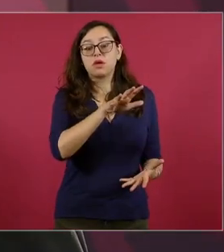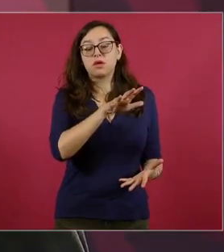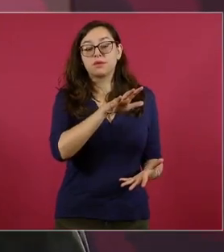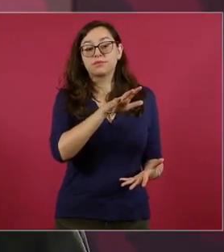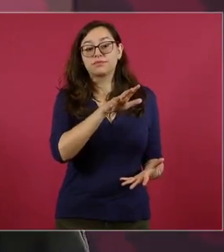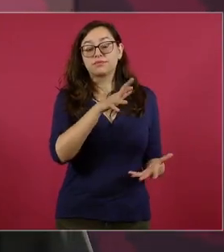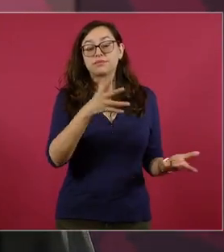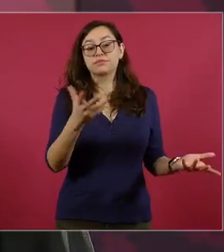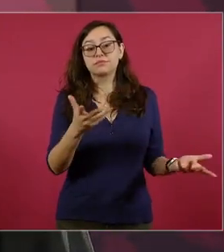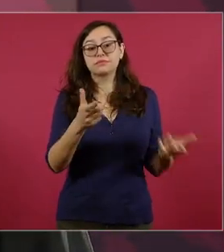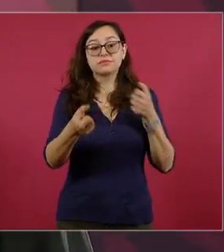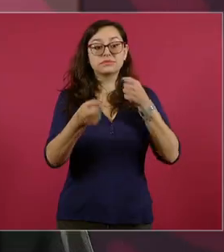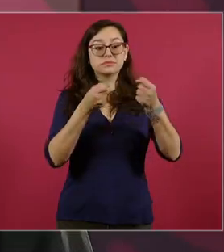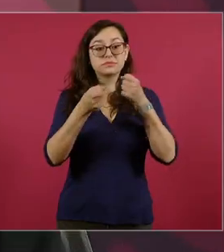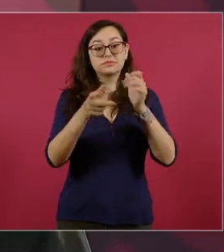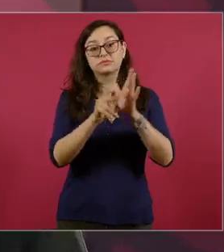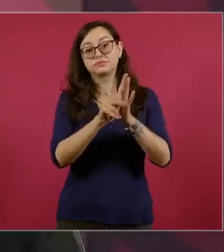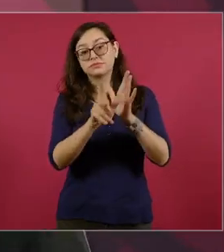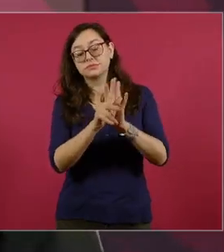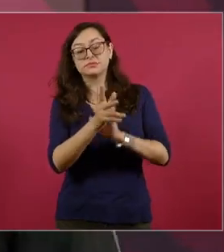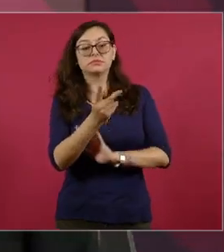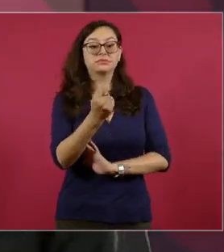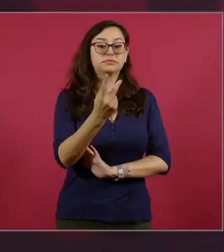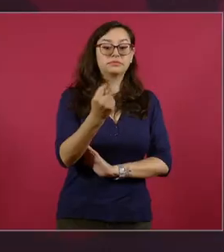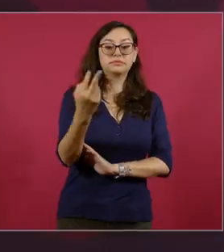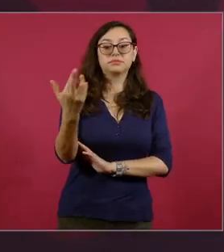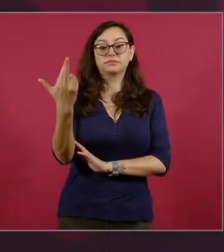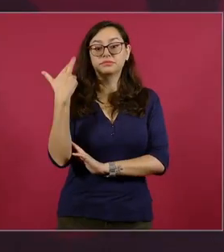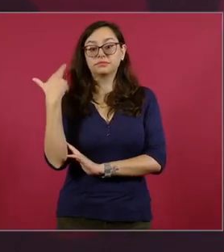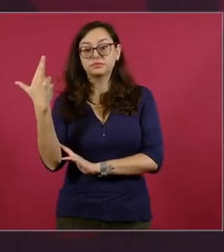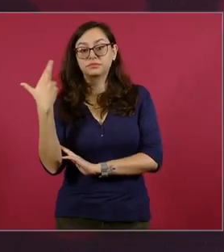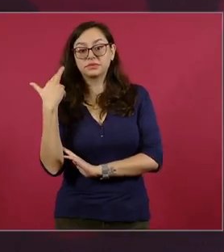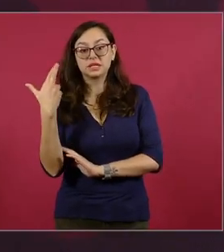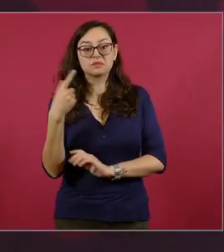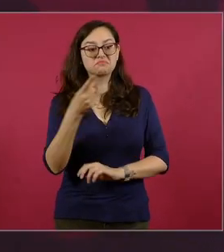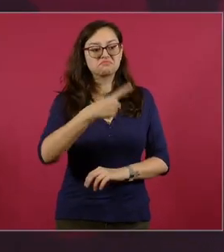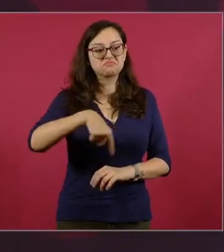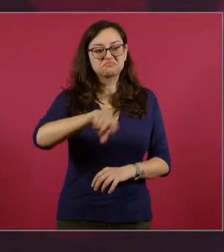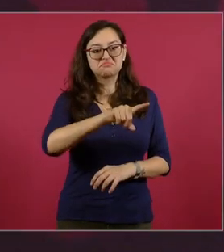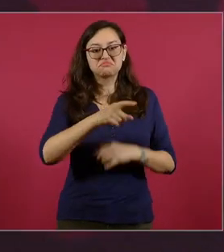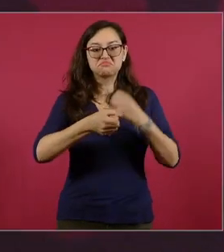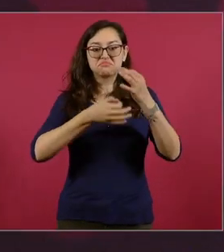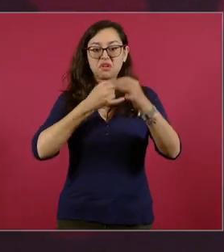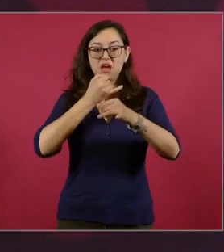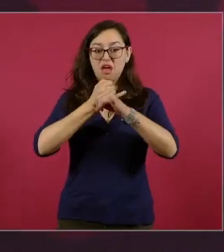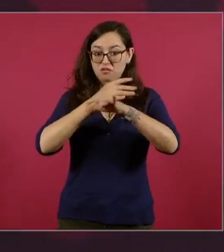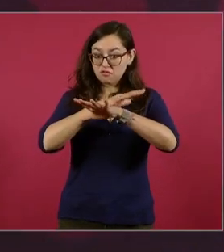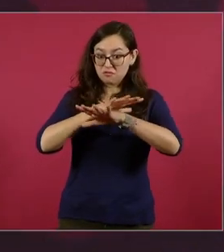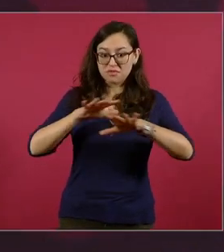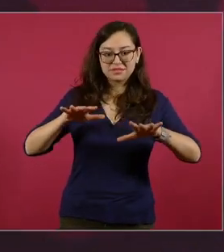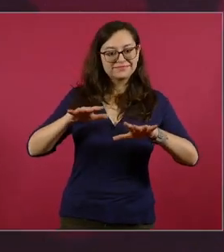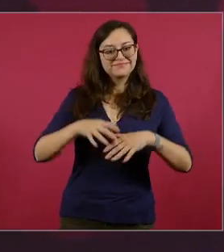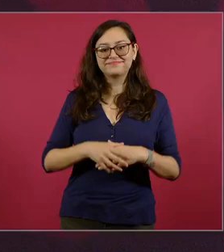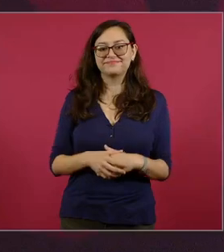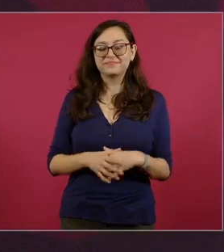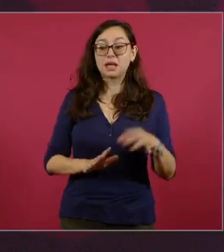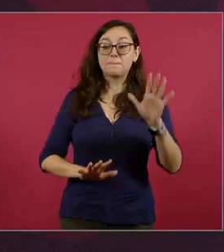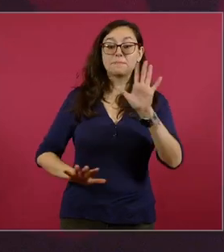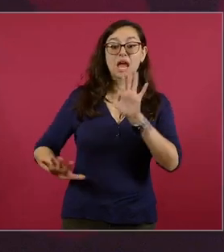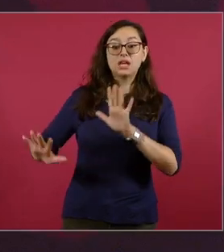en nuestro país se dedican a la manipulación, a defender